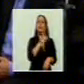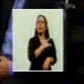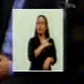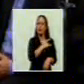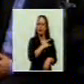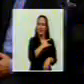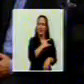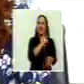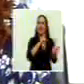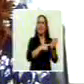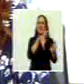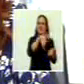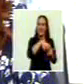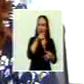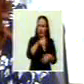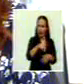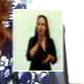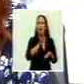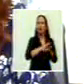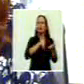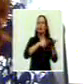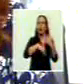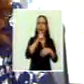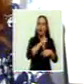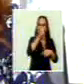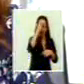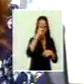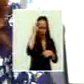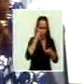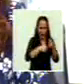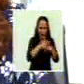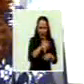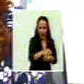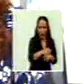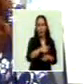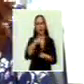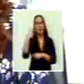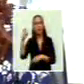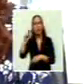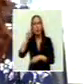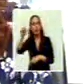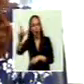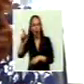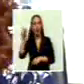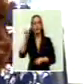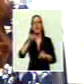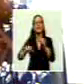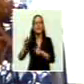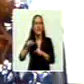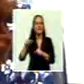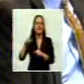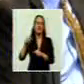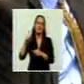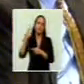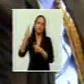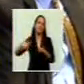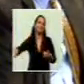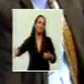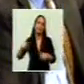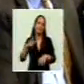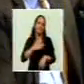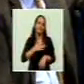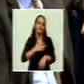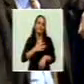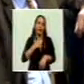farmacología. El doctor Diego Paul, también de la UNLP, en ciencias biológicas. Bueno, en mi